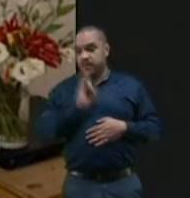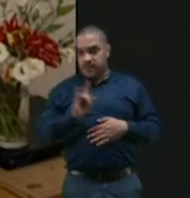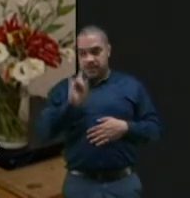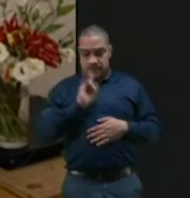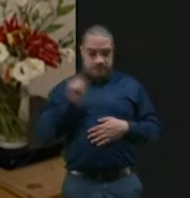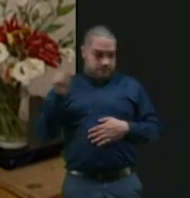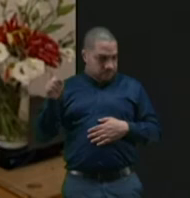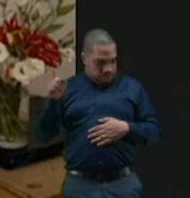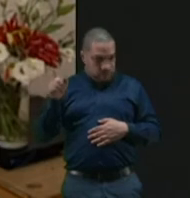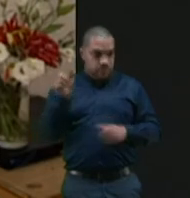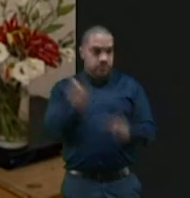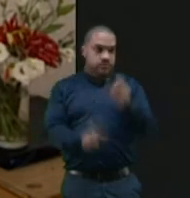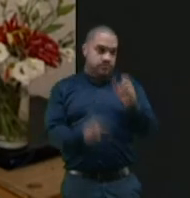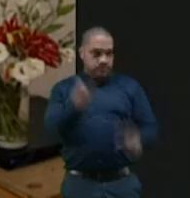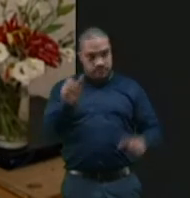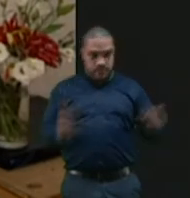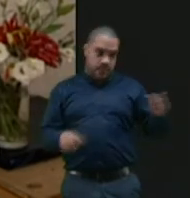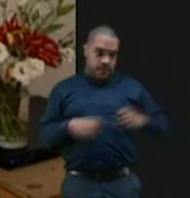gente